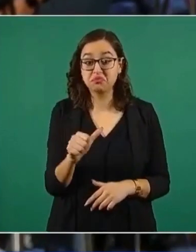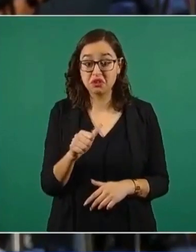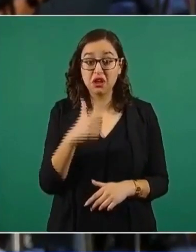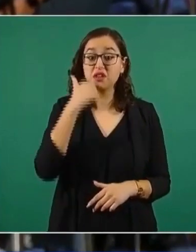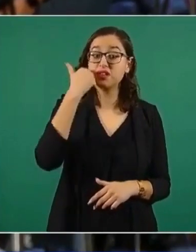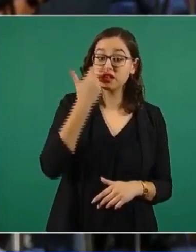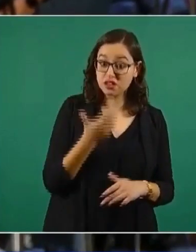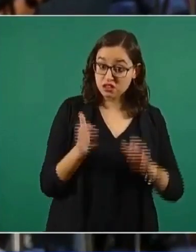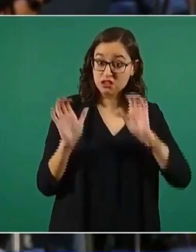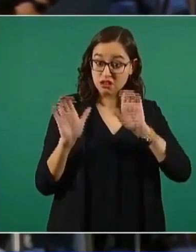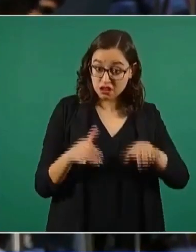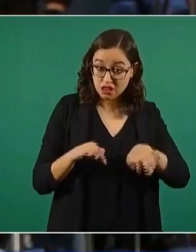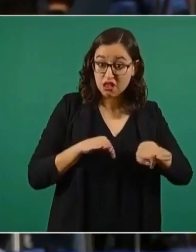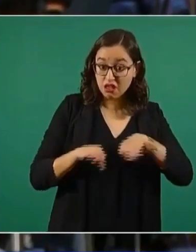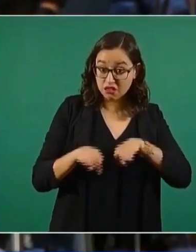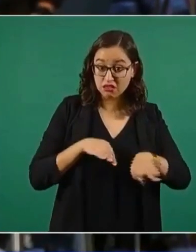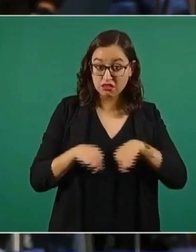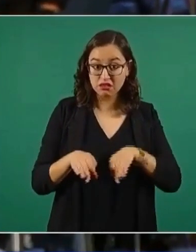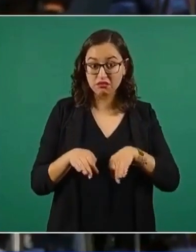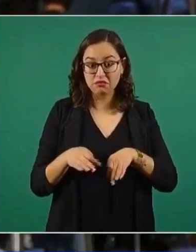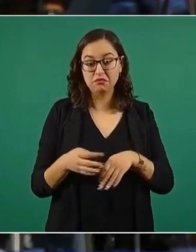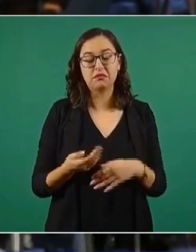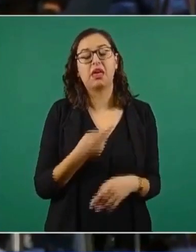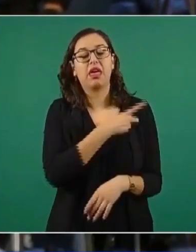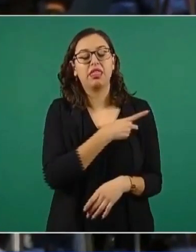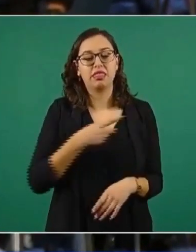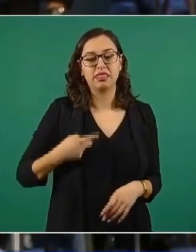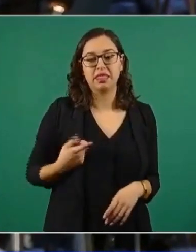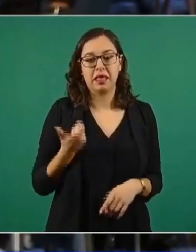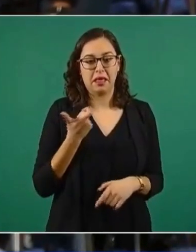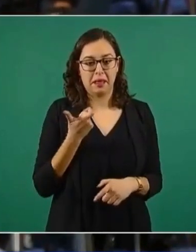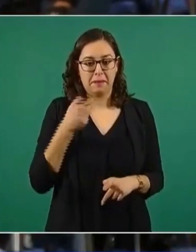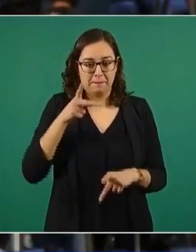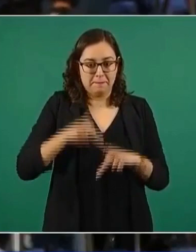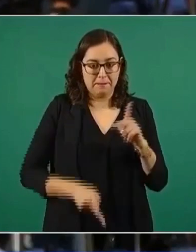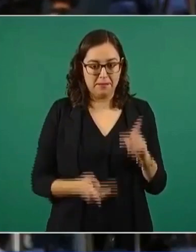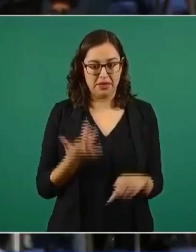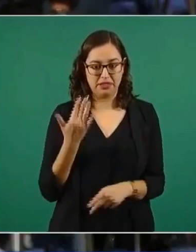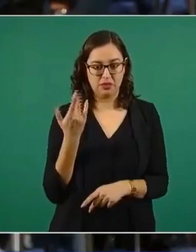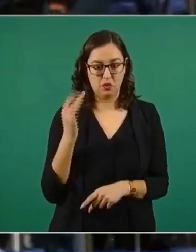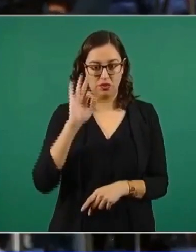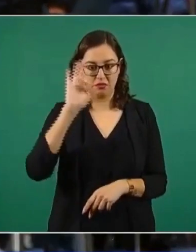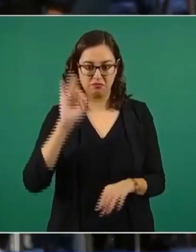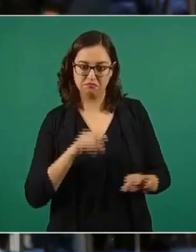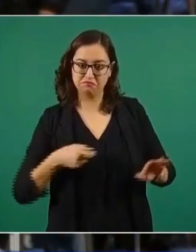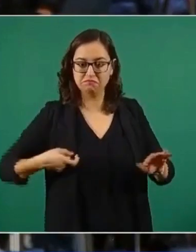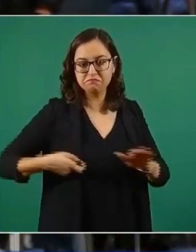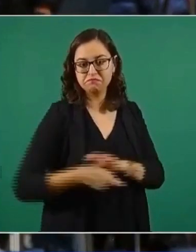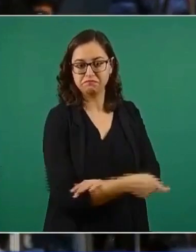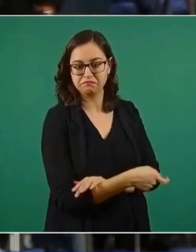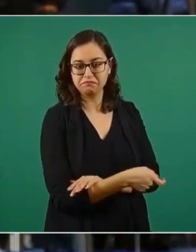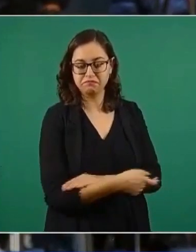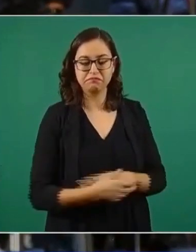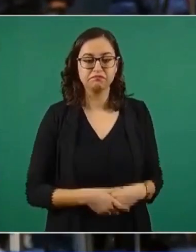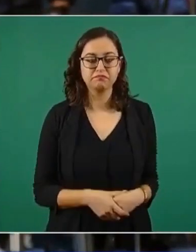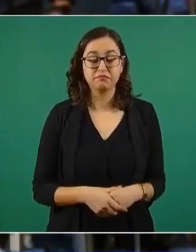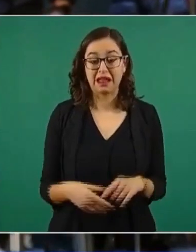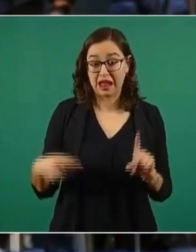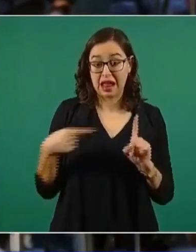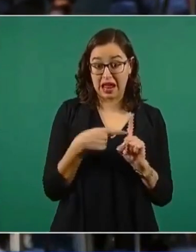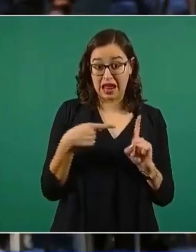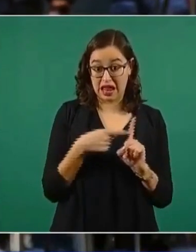en el ISSSTE debe de darle a este personaje la mitad de los ingresos. Chon Chon,